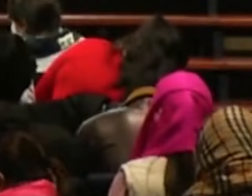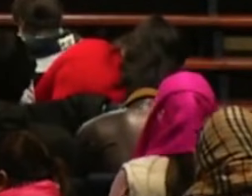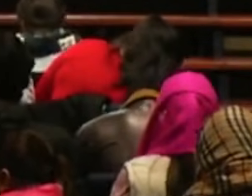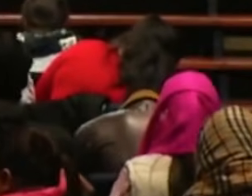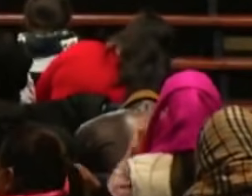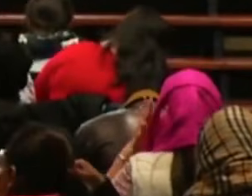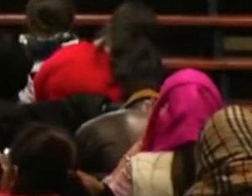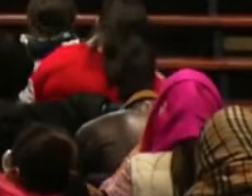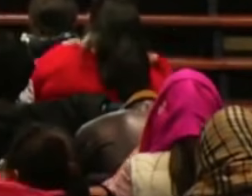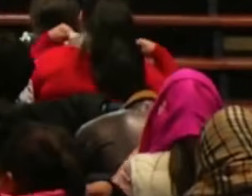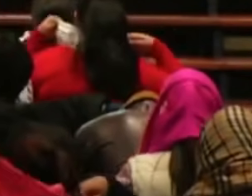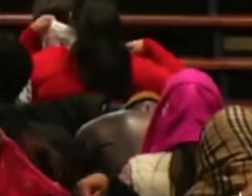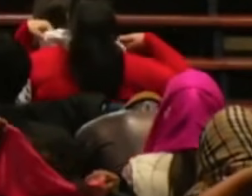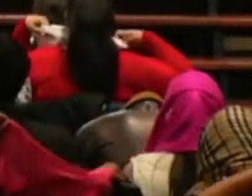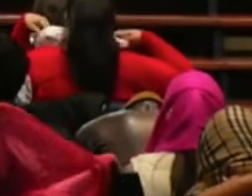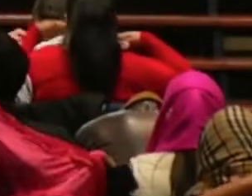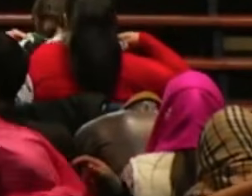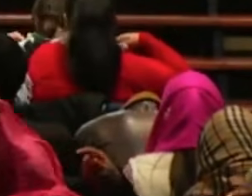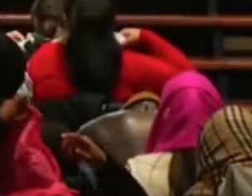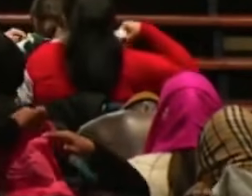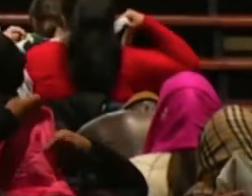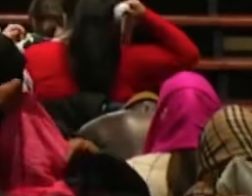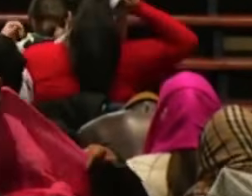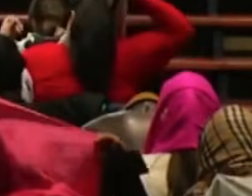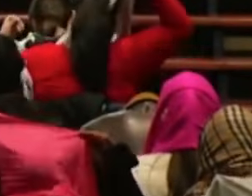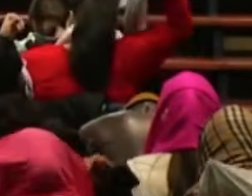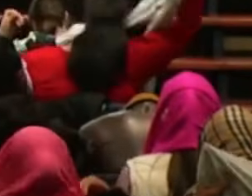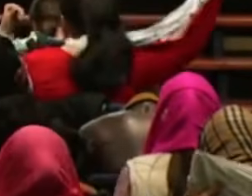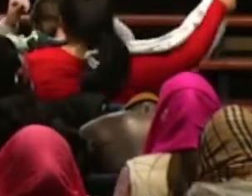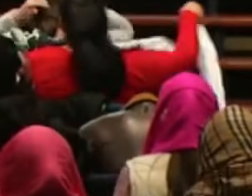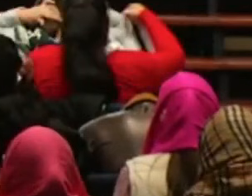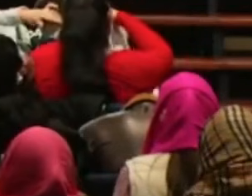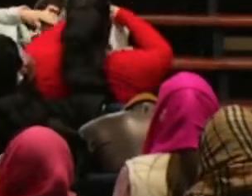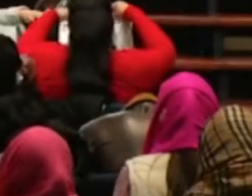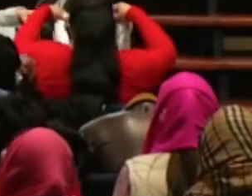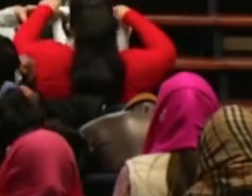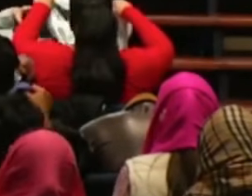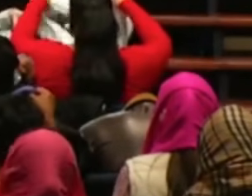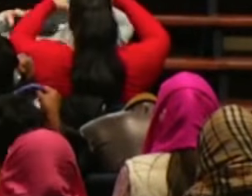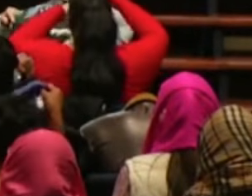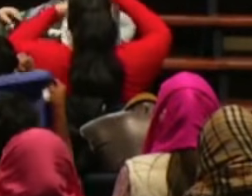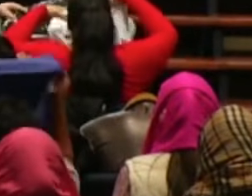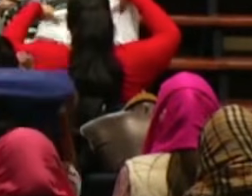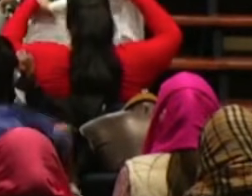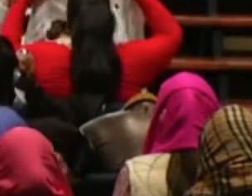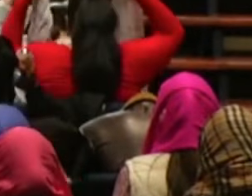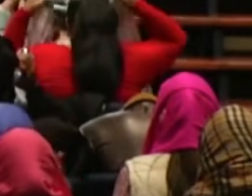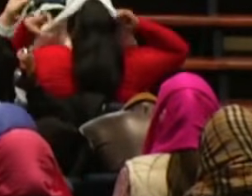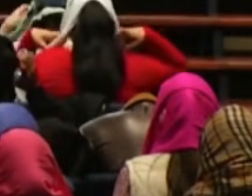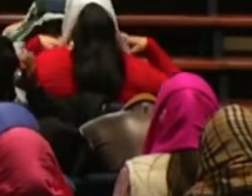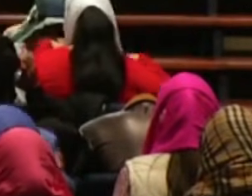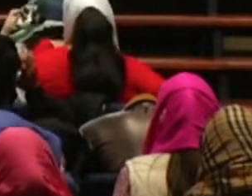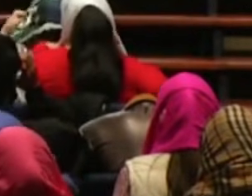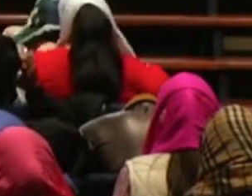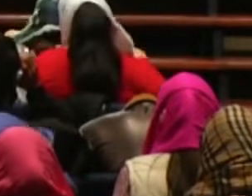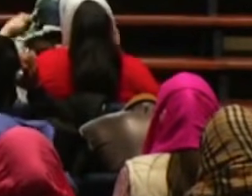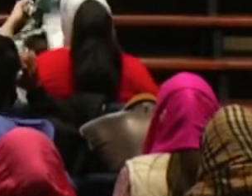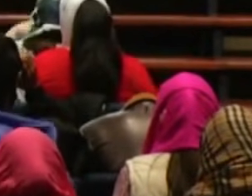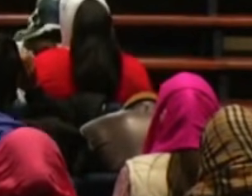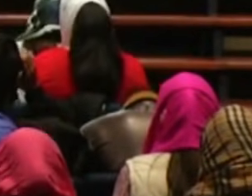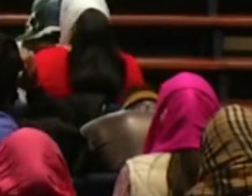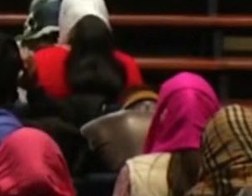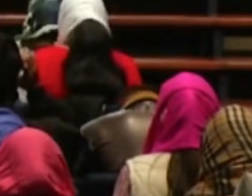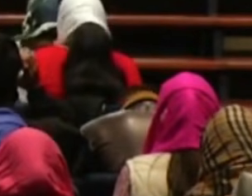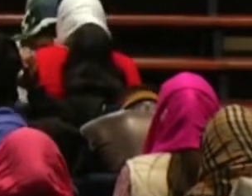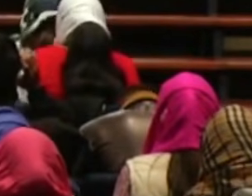señor por permitirnos el reunirnos en este sitio para alabar para bendecir tu nombre para equiparnos